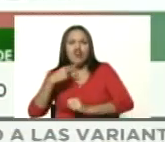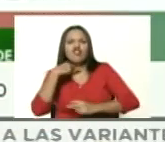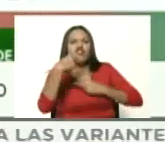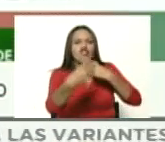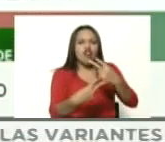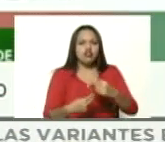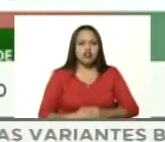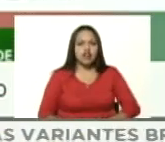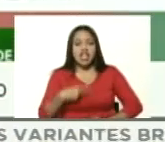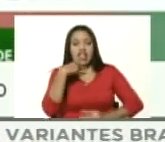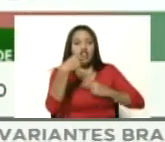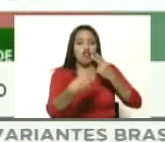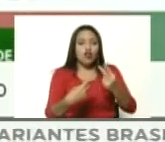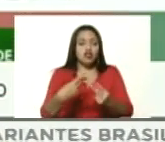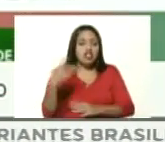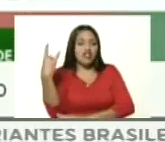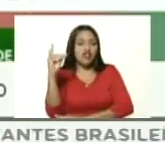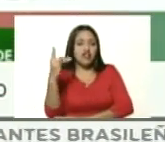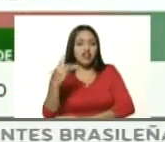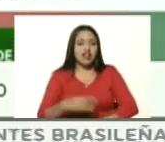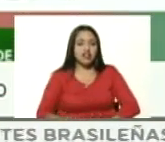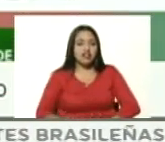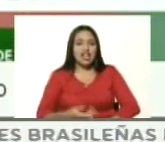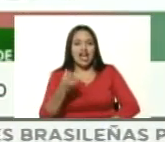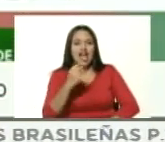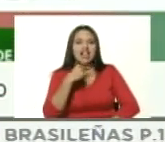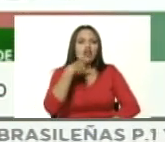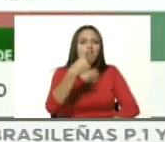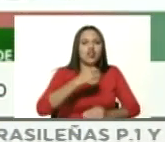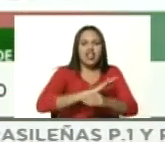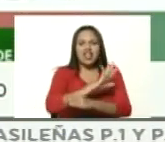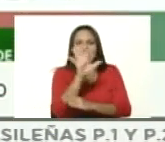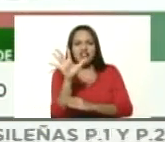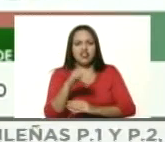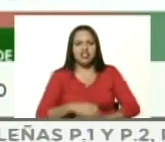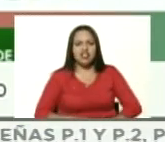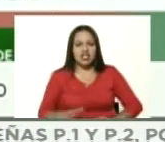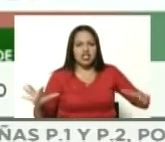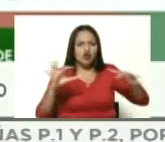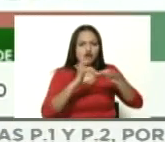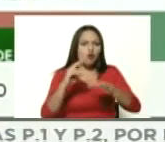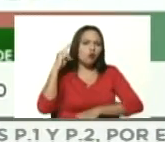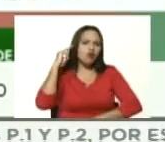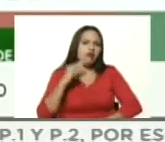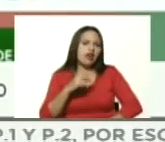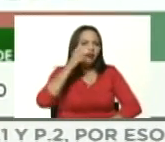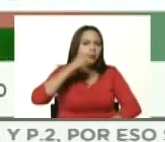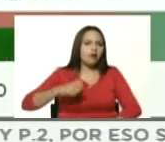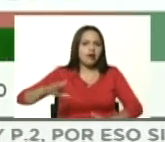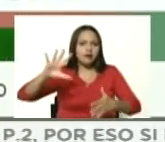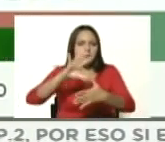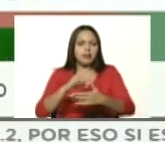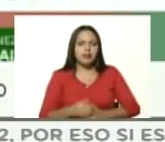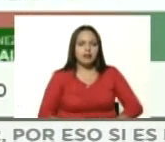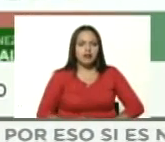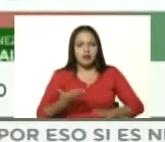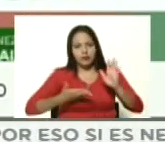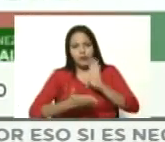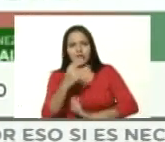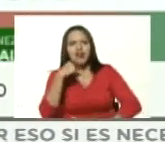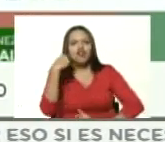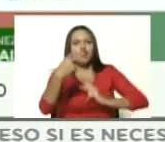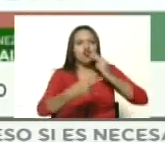y en la voz de Bolivia va la voz del ALBA, de la Alianza Bolivariana para los Pueblos de Nuestra América, va la voz de los